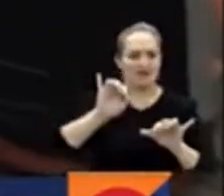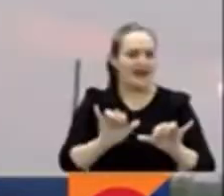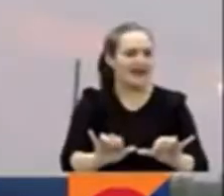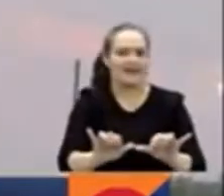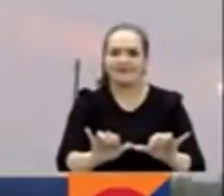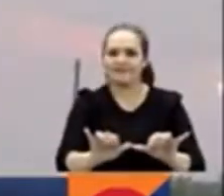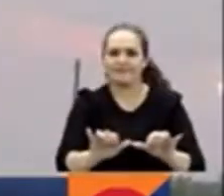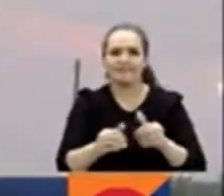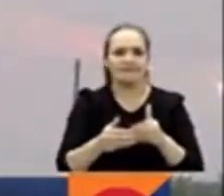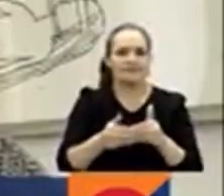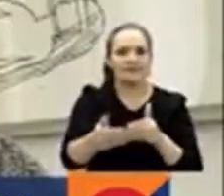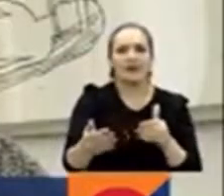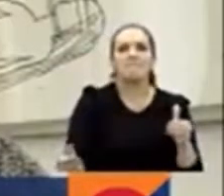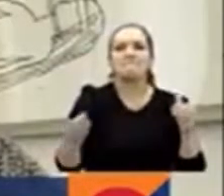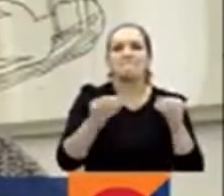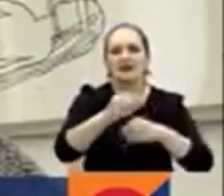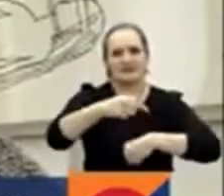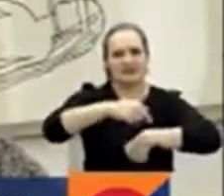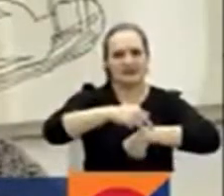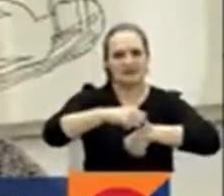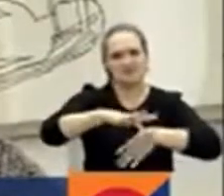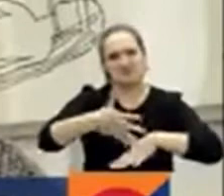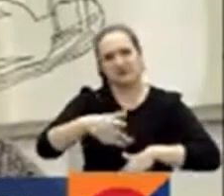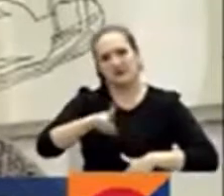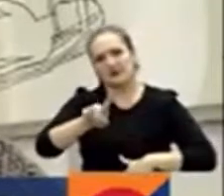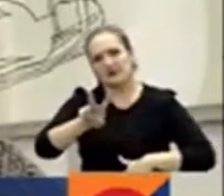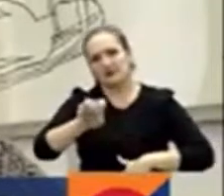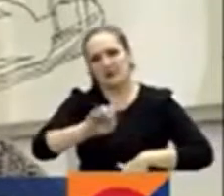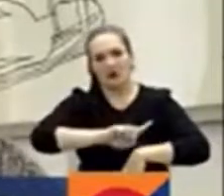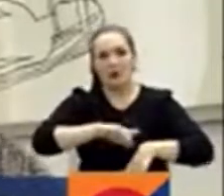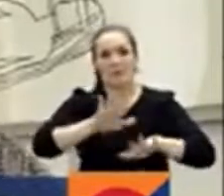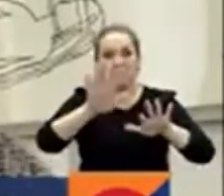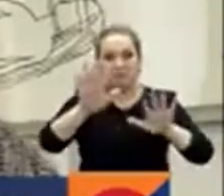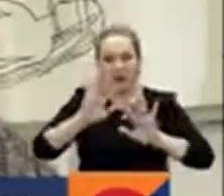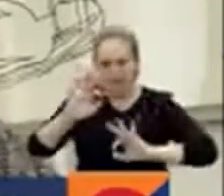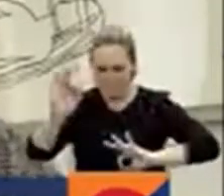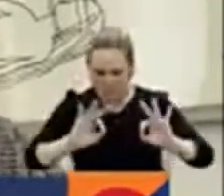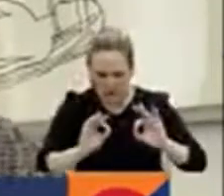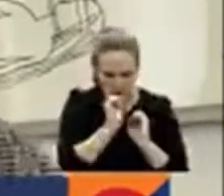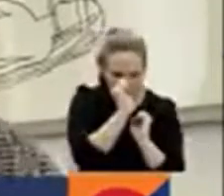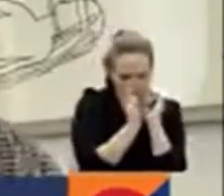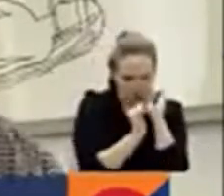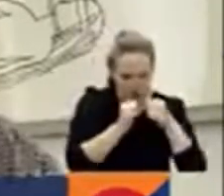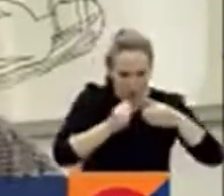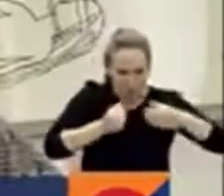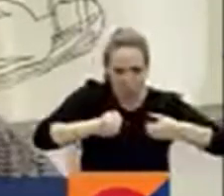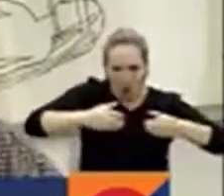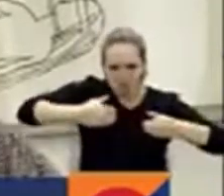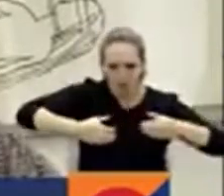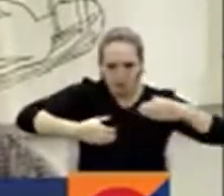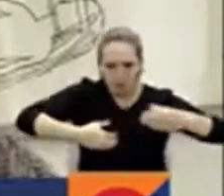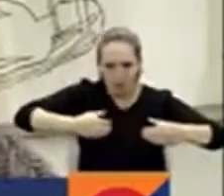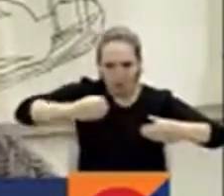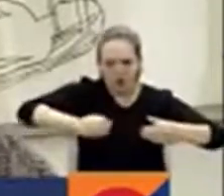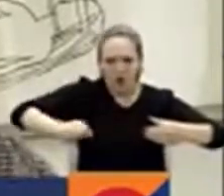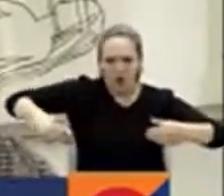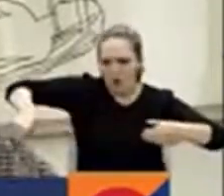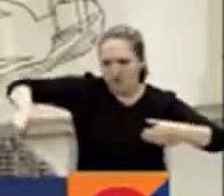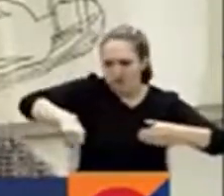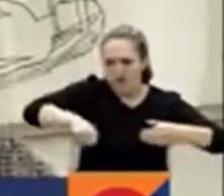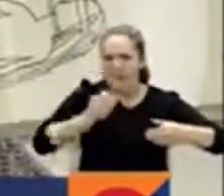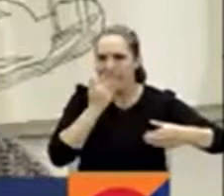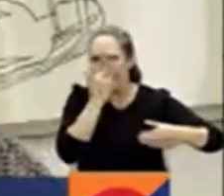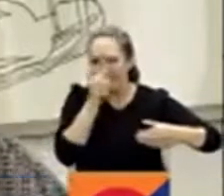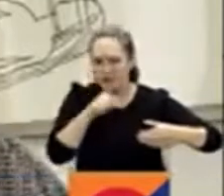menos 120 horas más. Estamos viendo todos los posibles modos de fallo de este, que es el cohete más